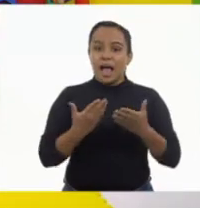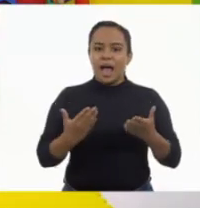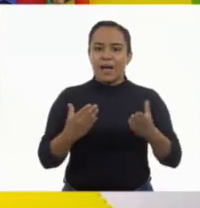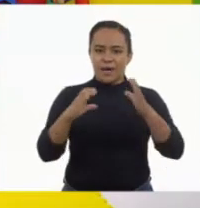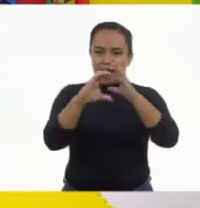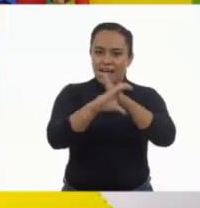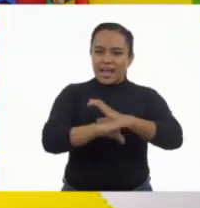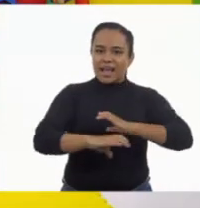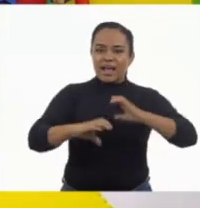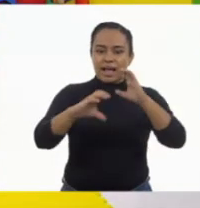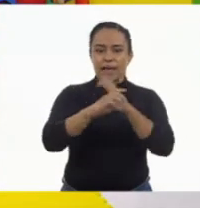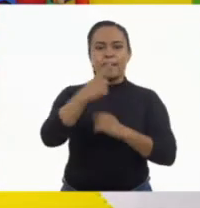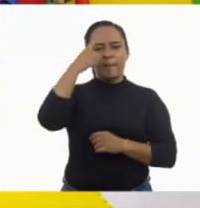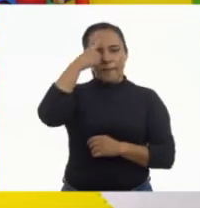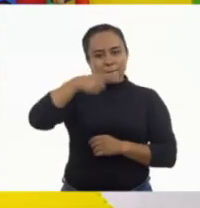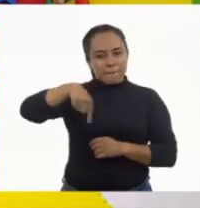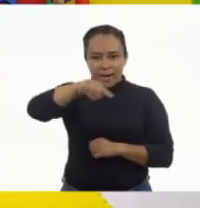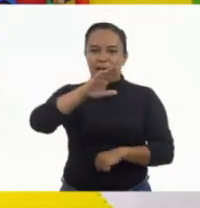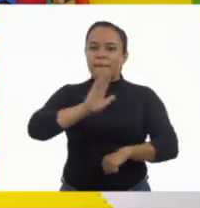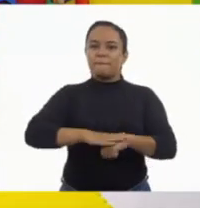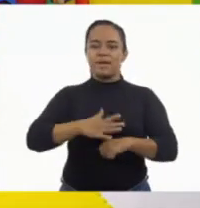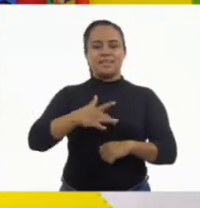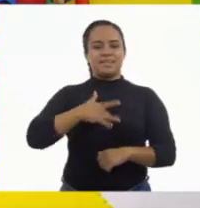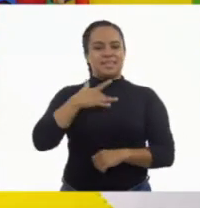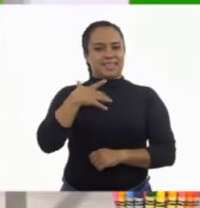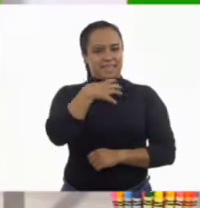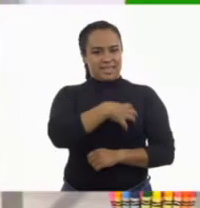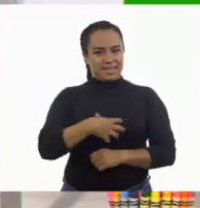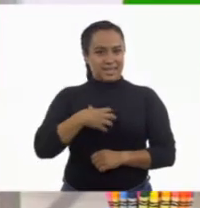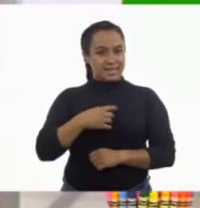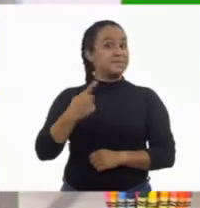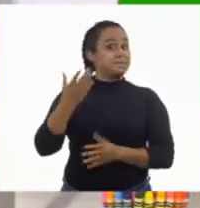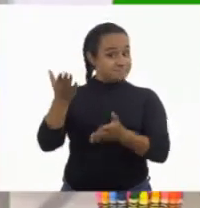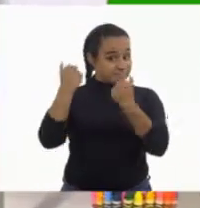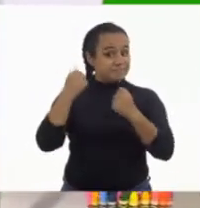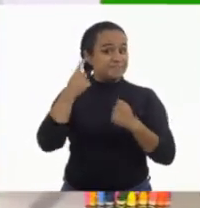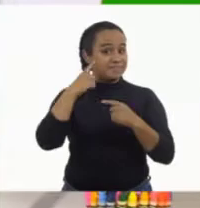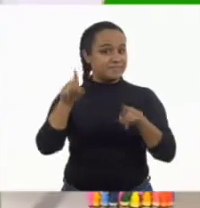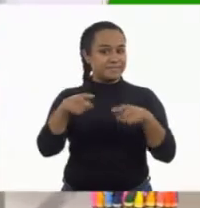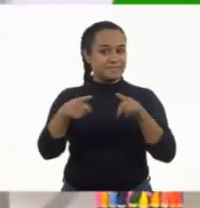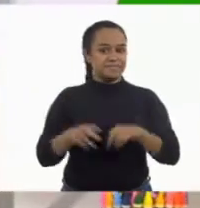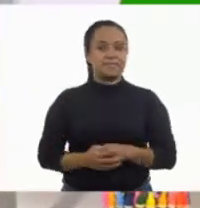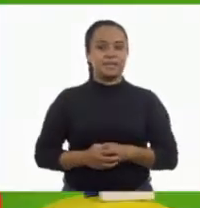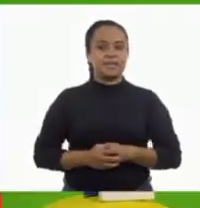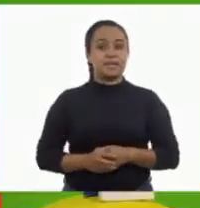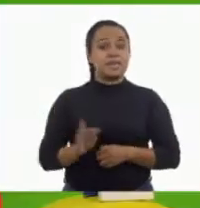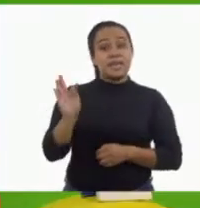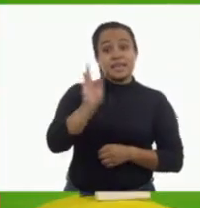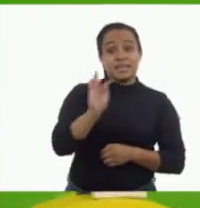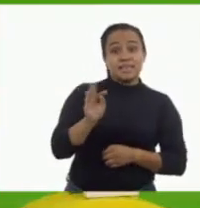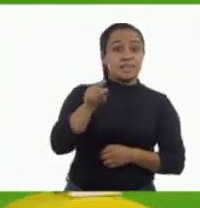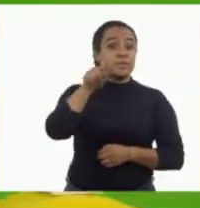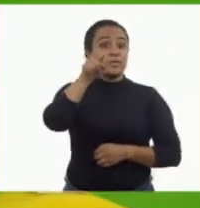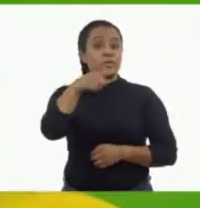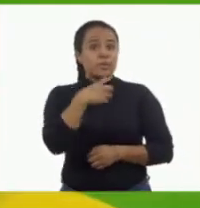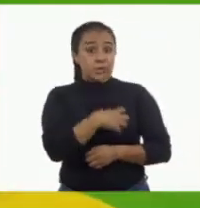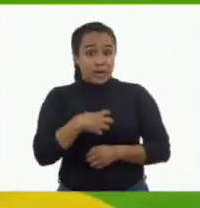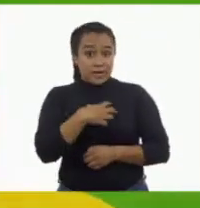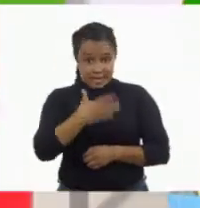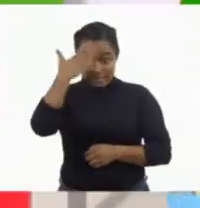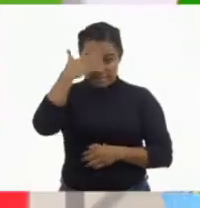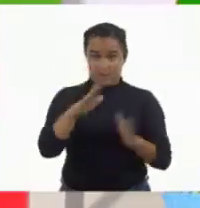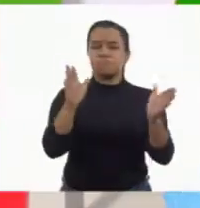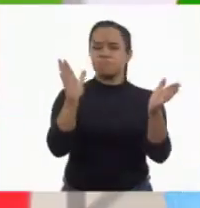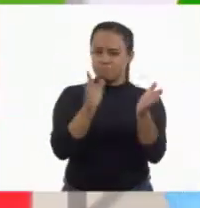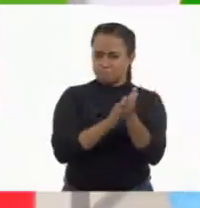cantamos una canción para alegrarnos más esta mañana? ¡Que suene la música! Si estás contento y tú sabes